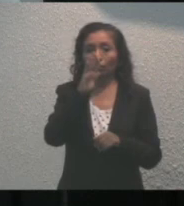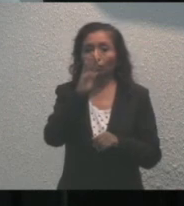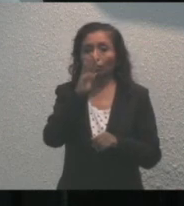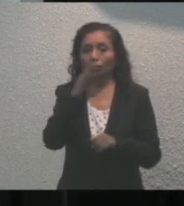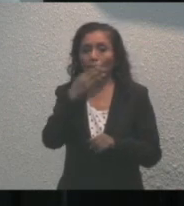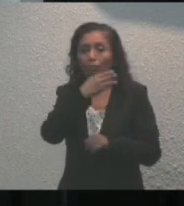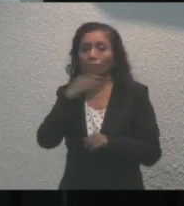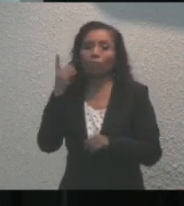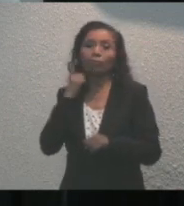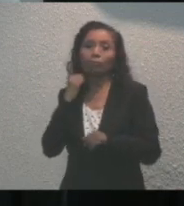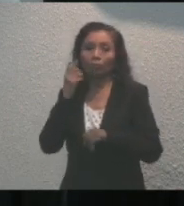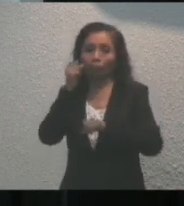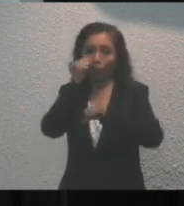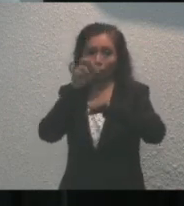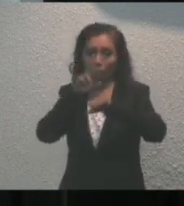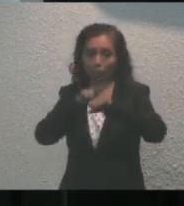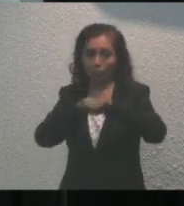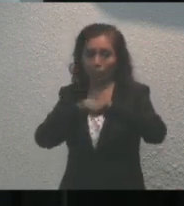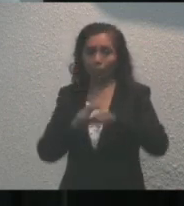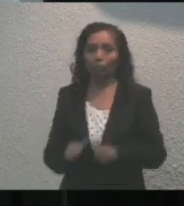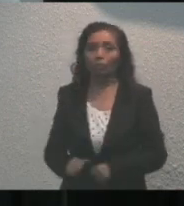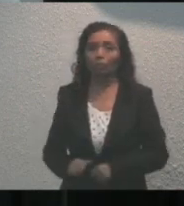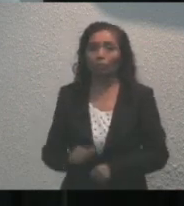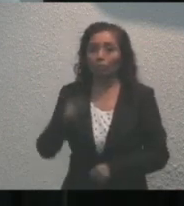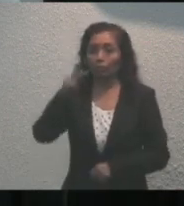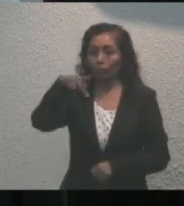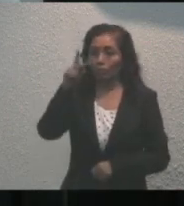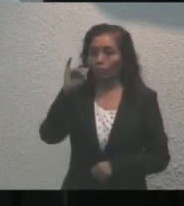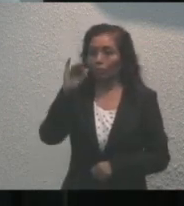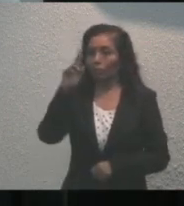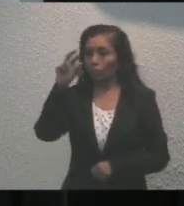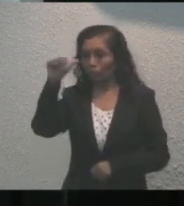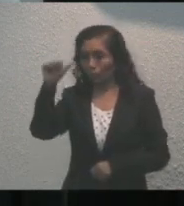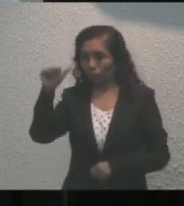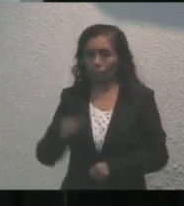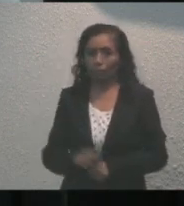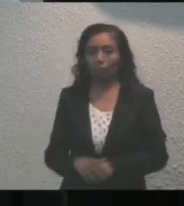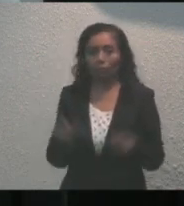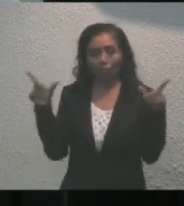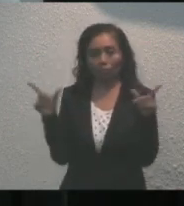Diputada Secretaria Licenciada Kira Iris Sam. Es cuanto.